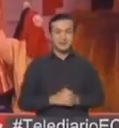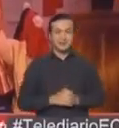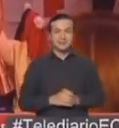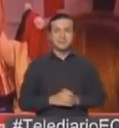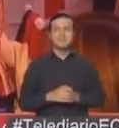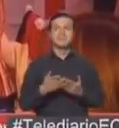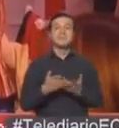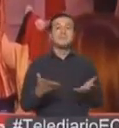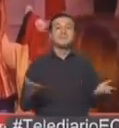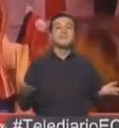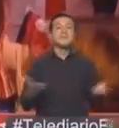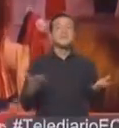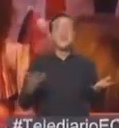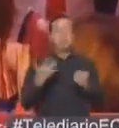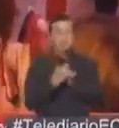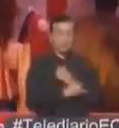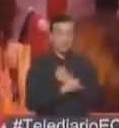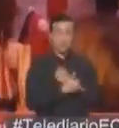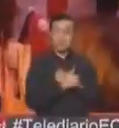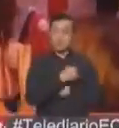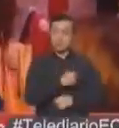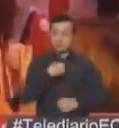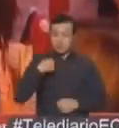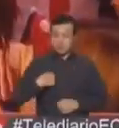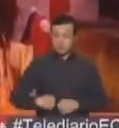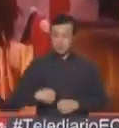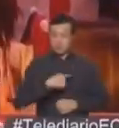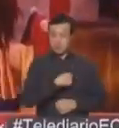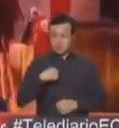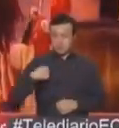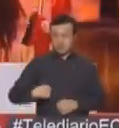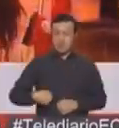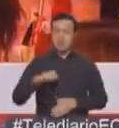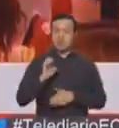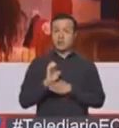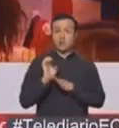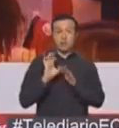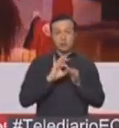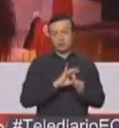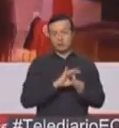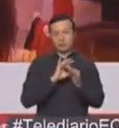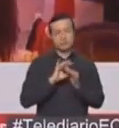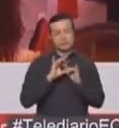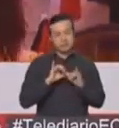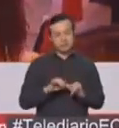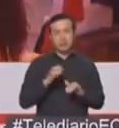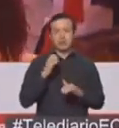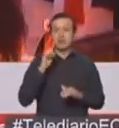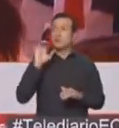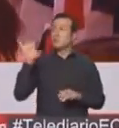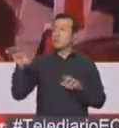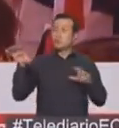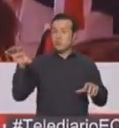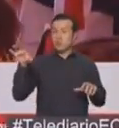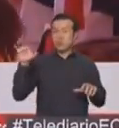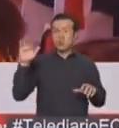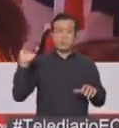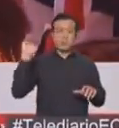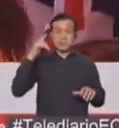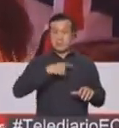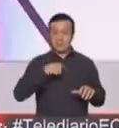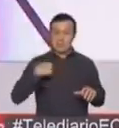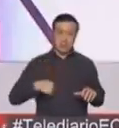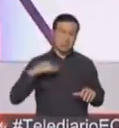gala donde primó el concepto de que China y Ecuador caminan de la mano, a pesar de la distancia abismal entre la economía asiática con la andina.